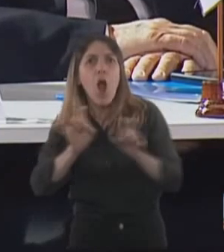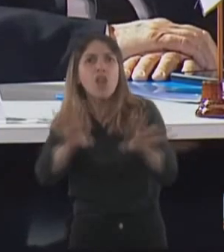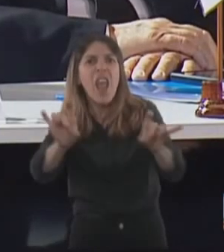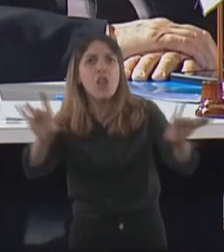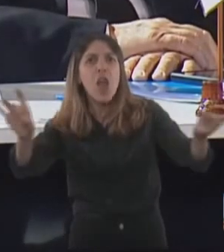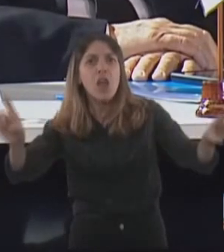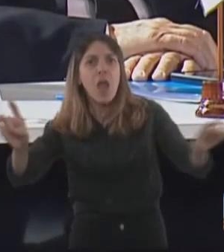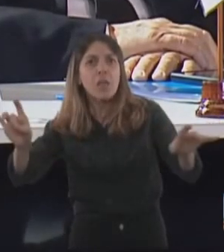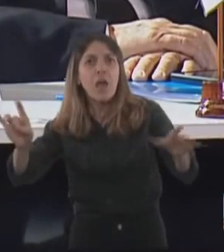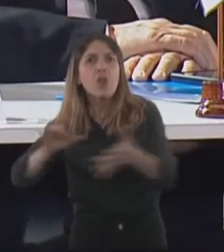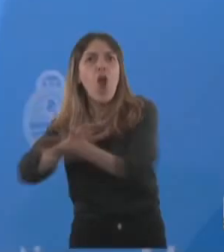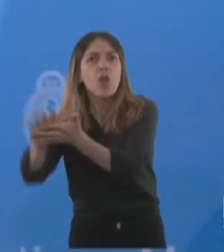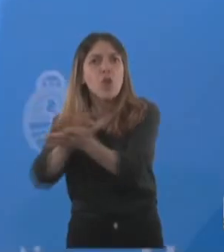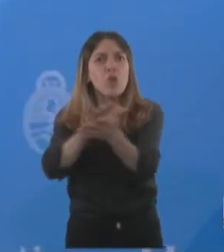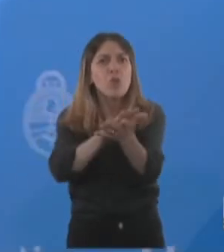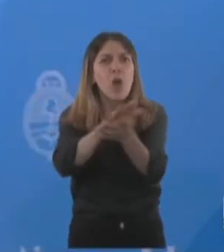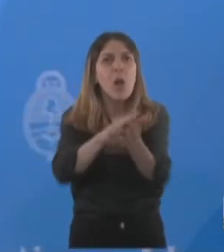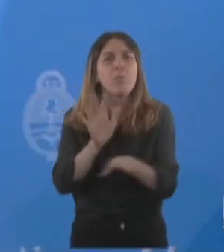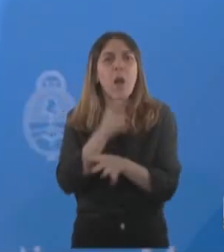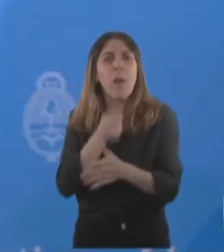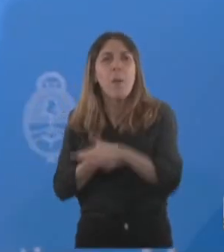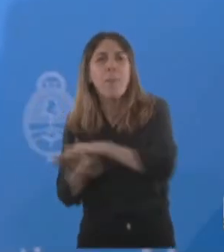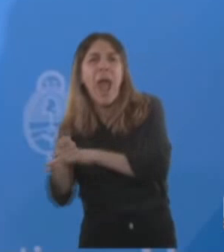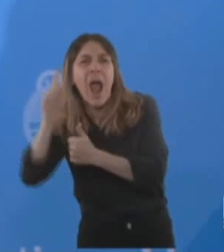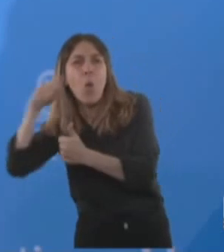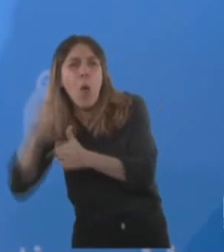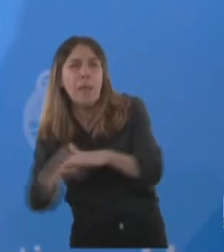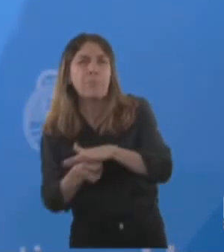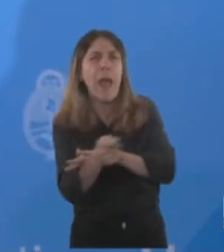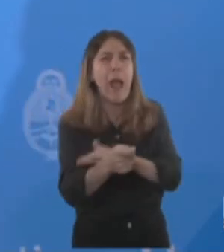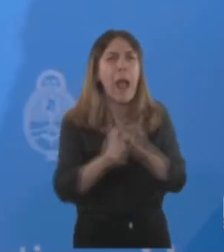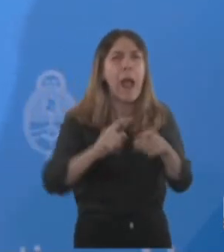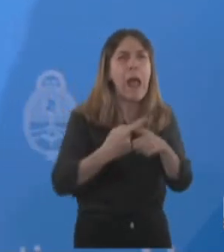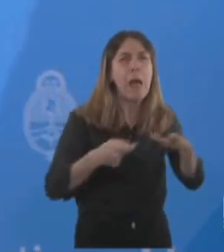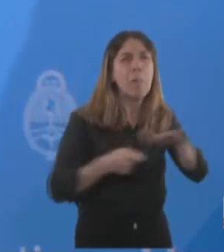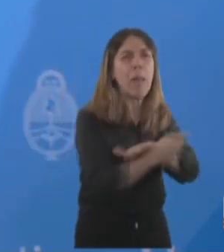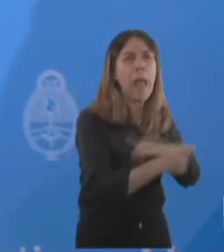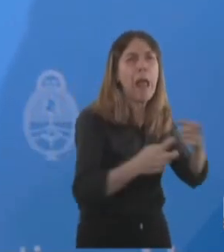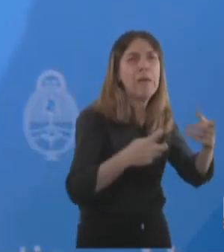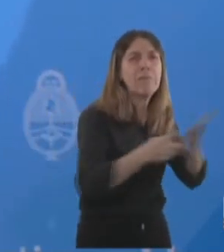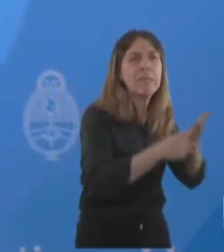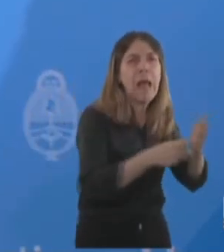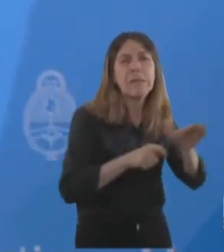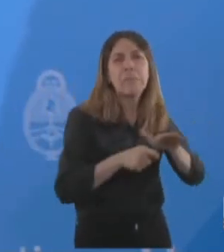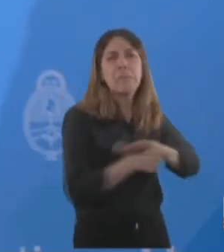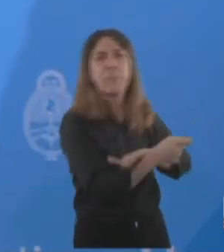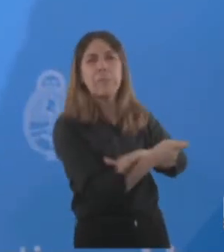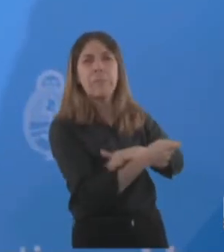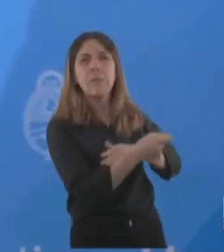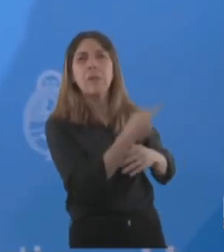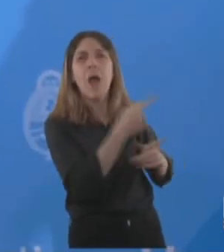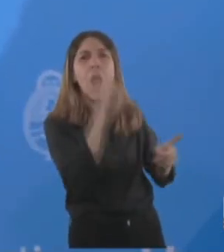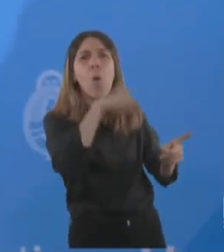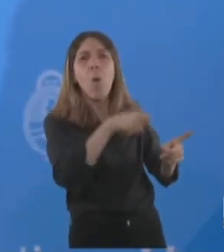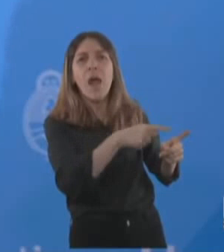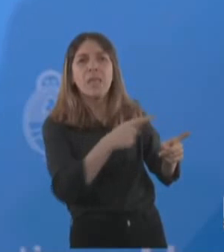Entonces, compran jueces, compran fiscales, compran políticos, compran comisarios, compran intendentes, para que ese crimen pueda funcionar,